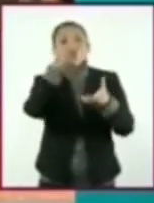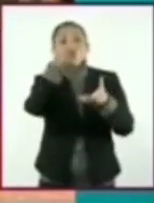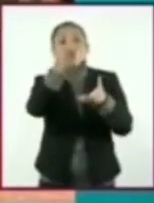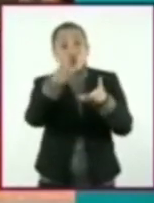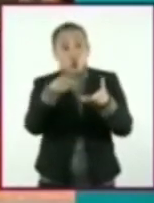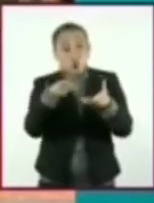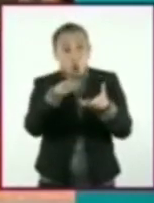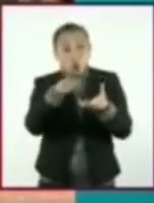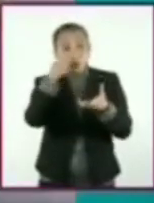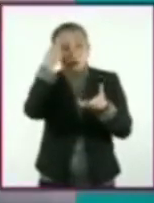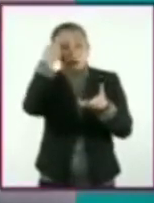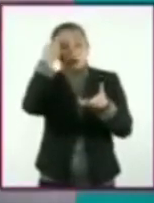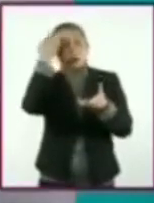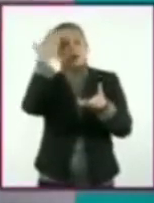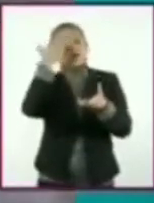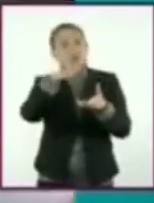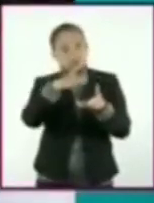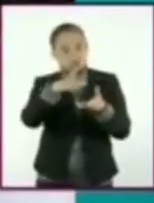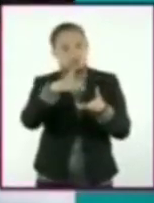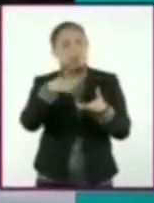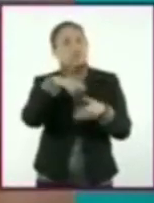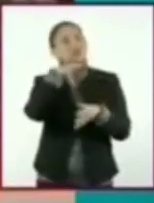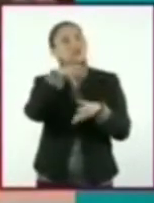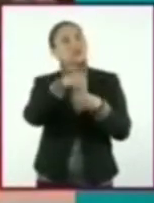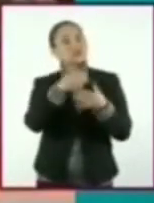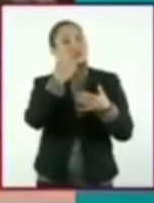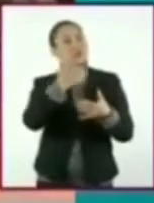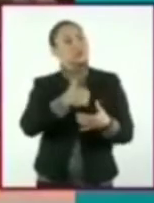estar consciente, pleno,